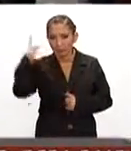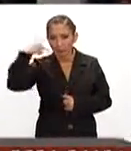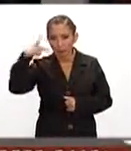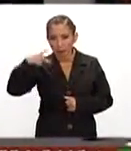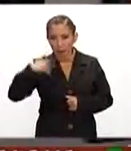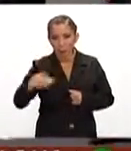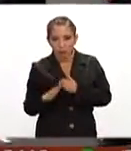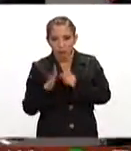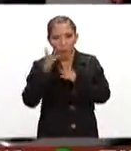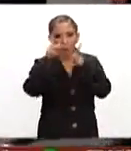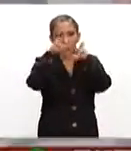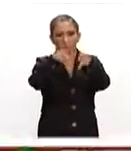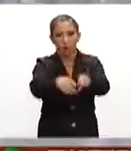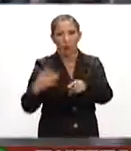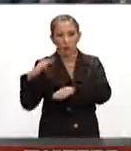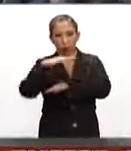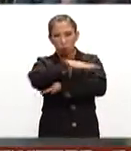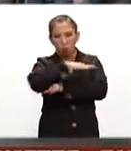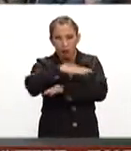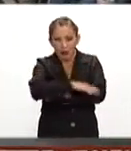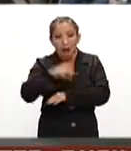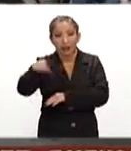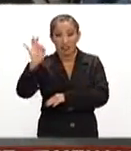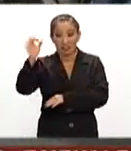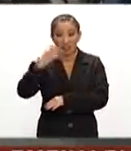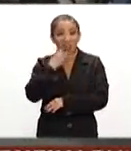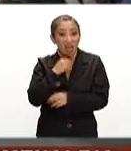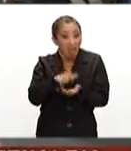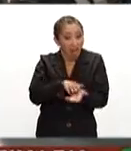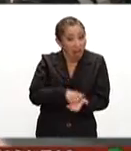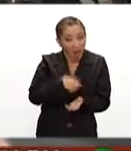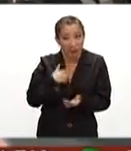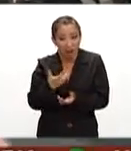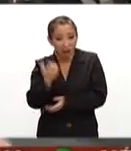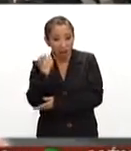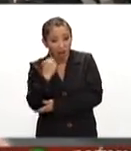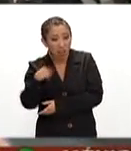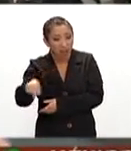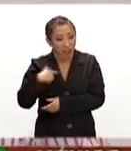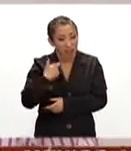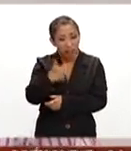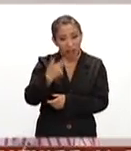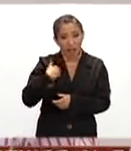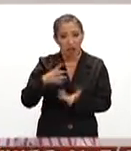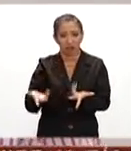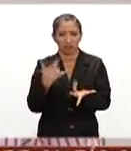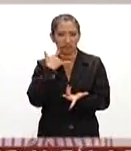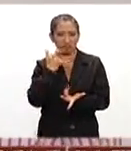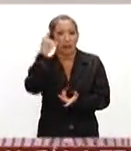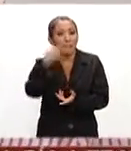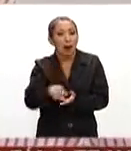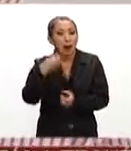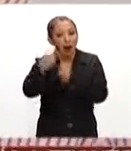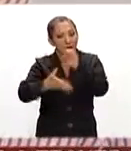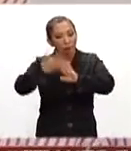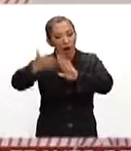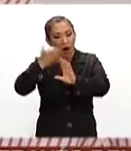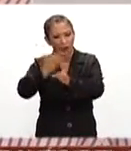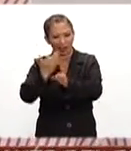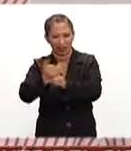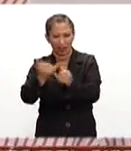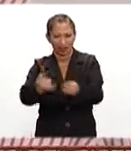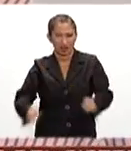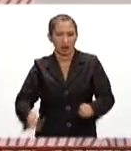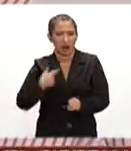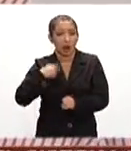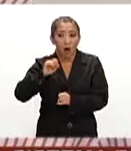Puebla viaducto elevado. Hubiera mezquindad auténtica si regateáramos esfuerzos para que obras como la que hoy